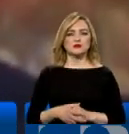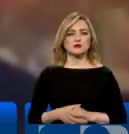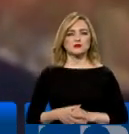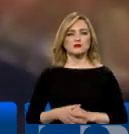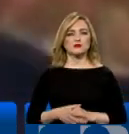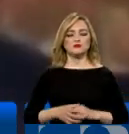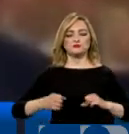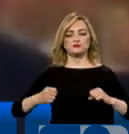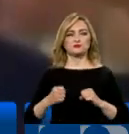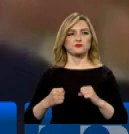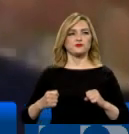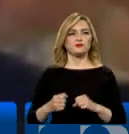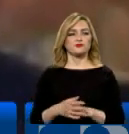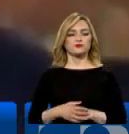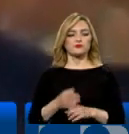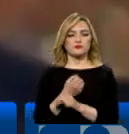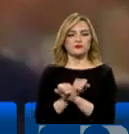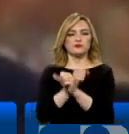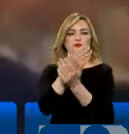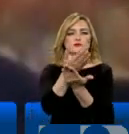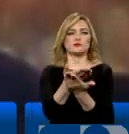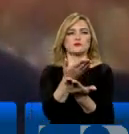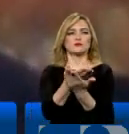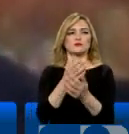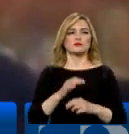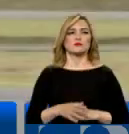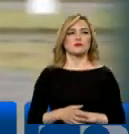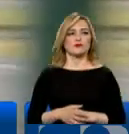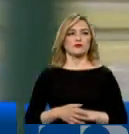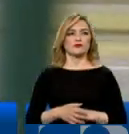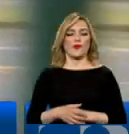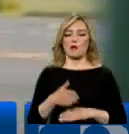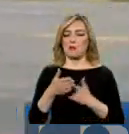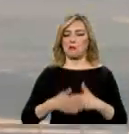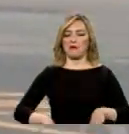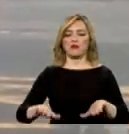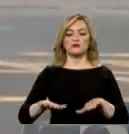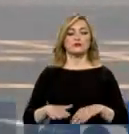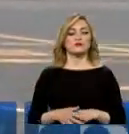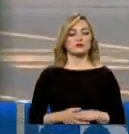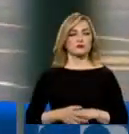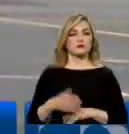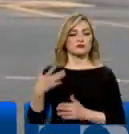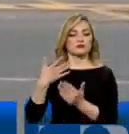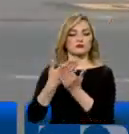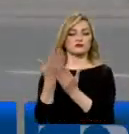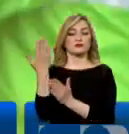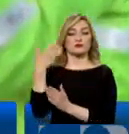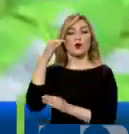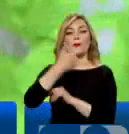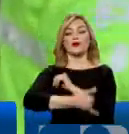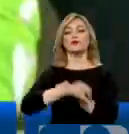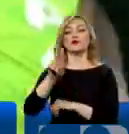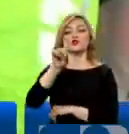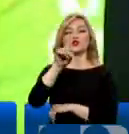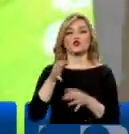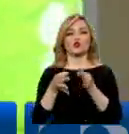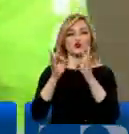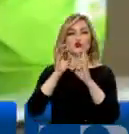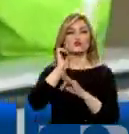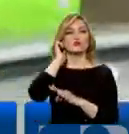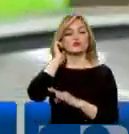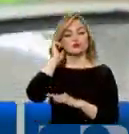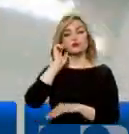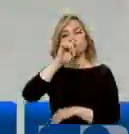de un juzgado de Bogotá. Lo que esta defensa propuso es que estaría prescrito. Romero llegó al país el pasado 21 de febrero extraditado desde